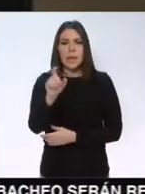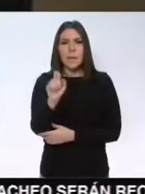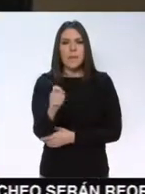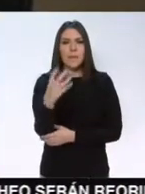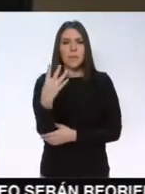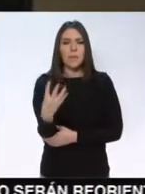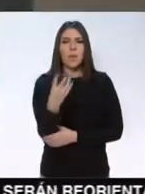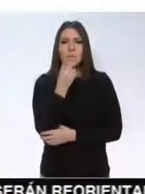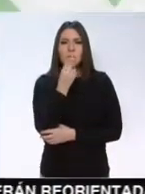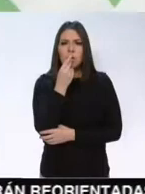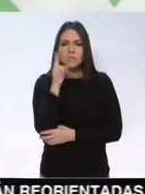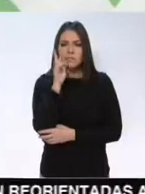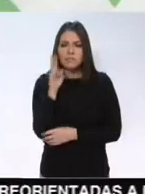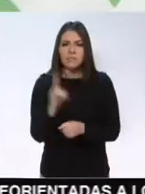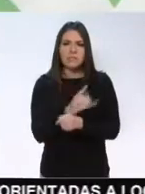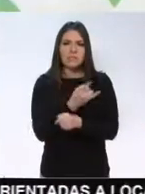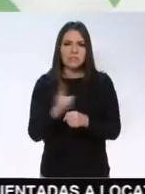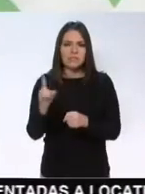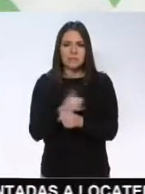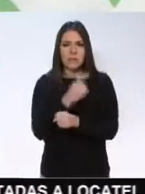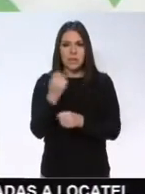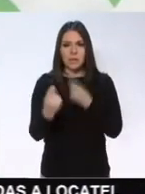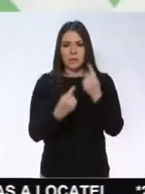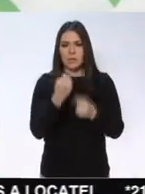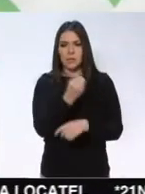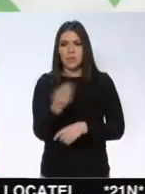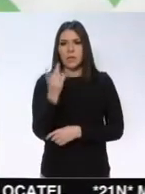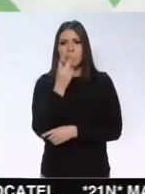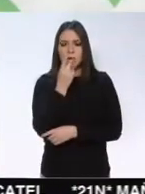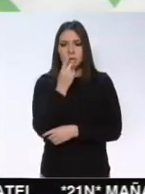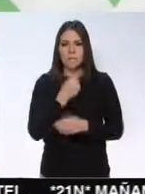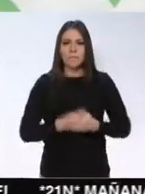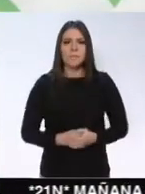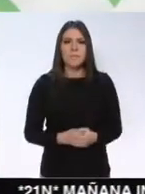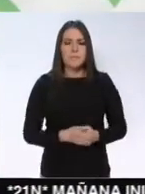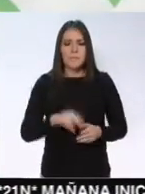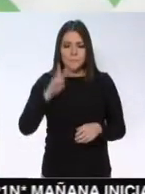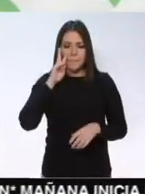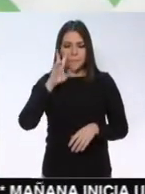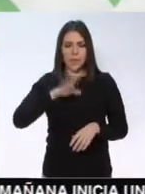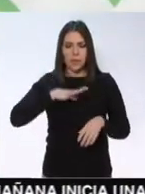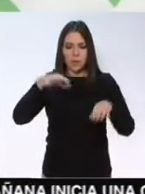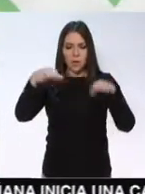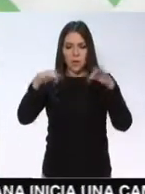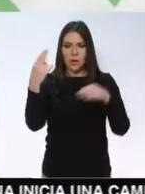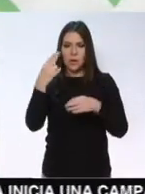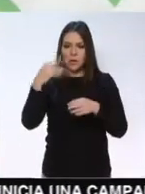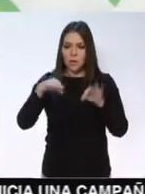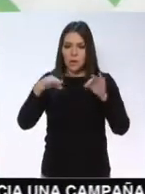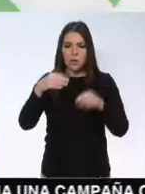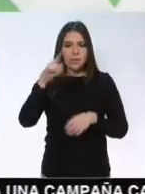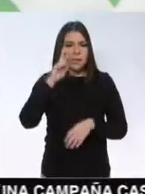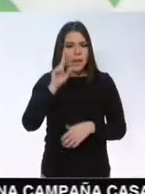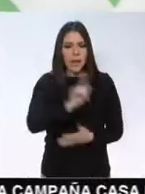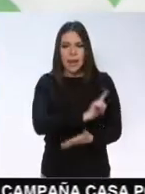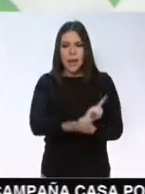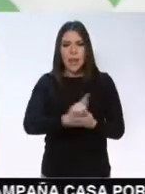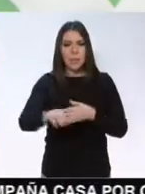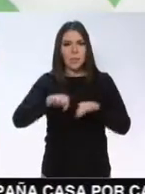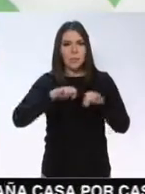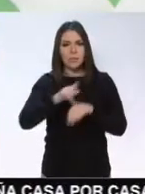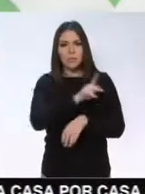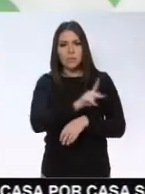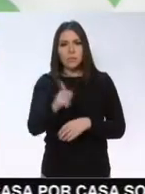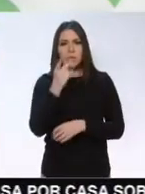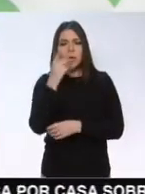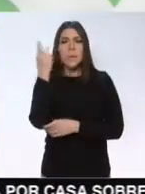de la institución. De hojas de incidencias limpias, ¿no? De